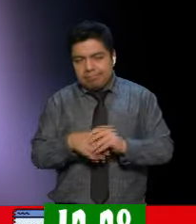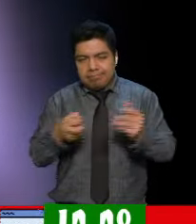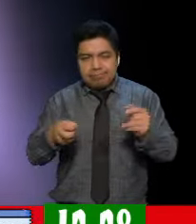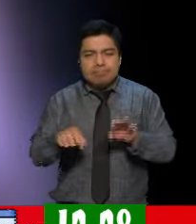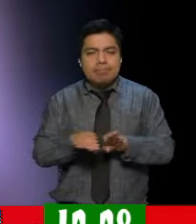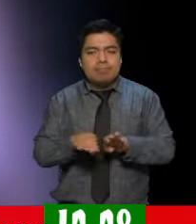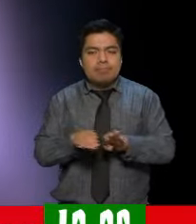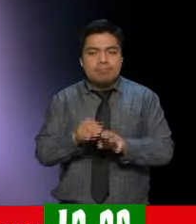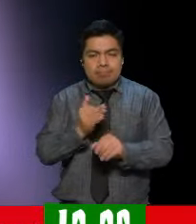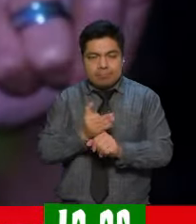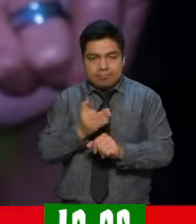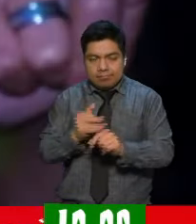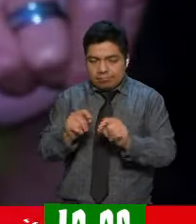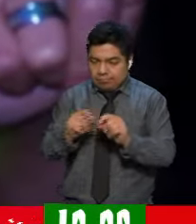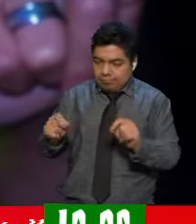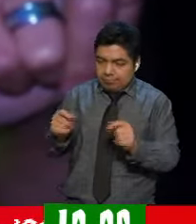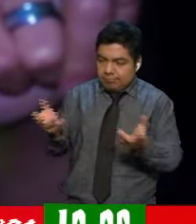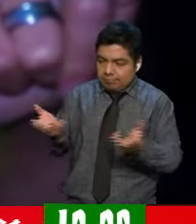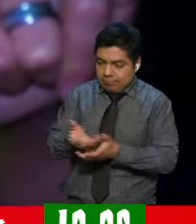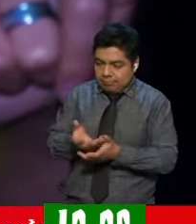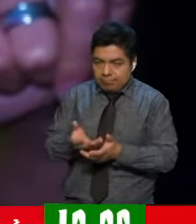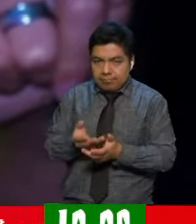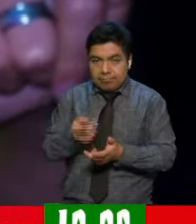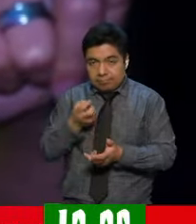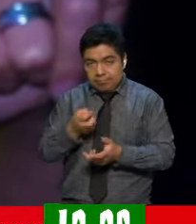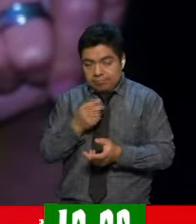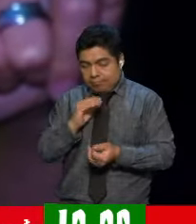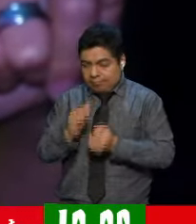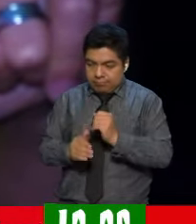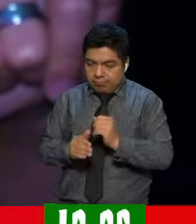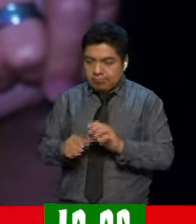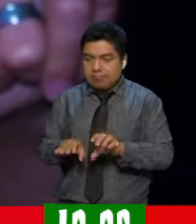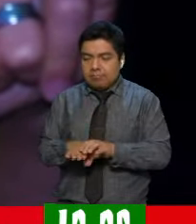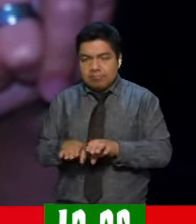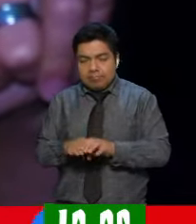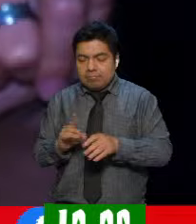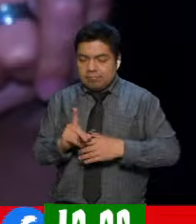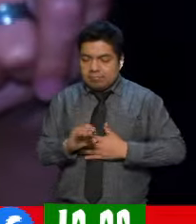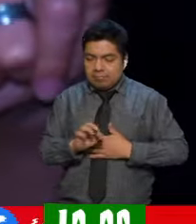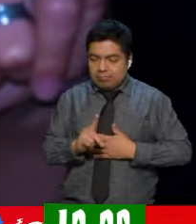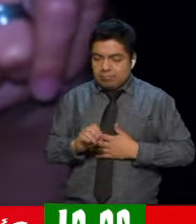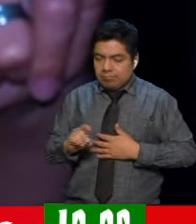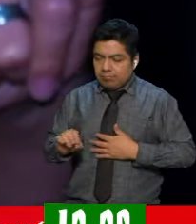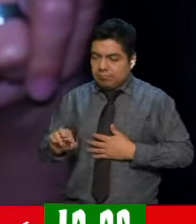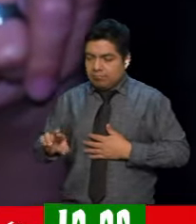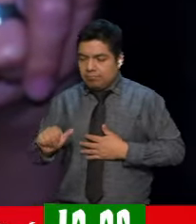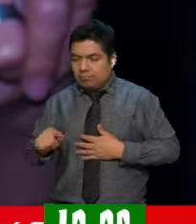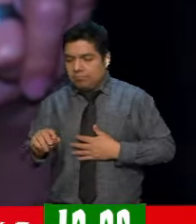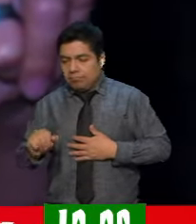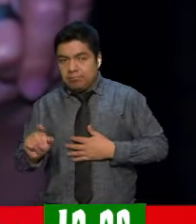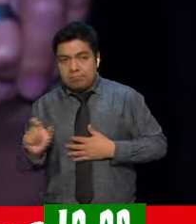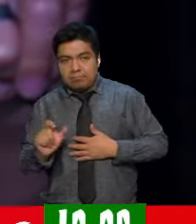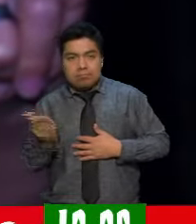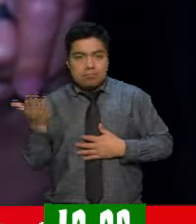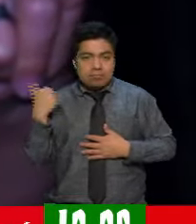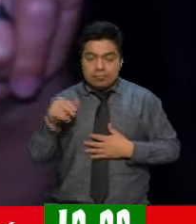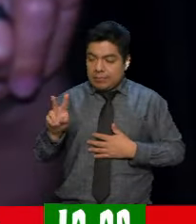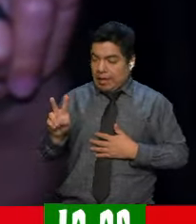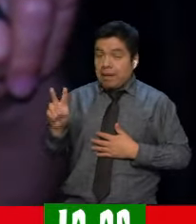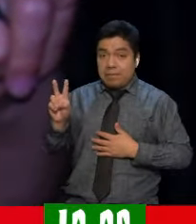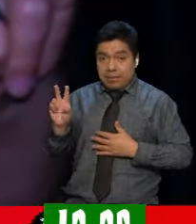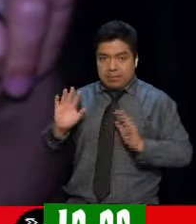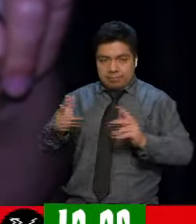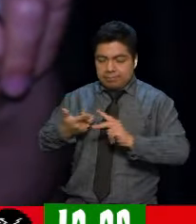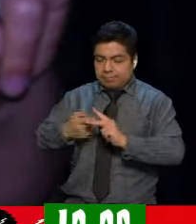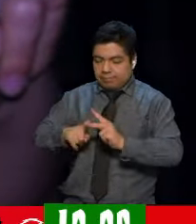la línea que ahorita está siguiendo y se termina con Depredador Antinatural, que salió el viernes pasado,